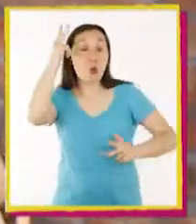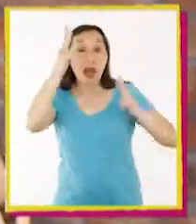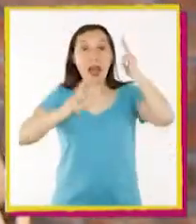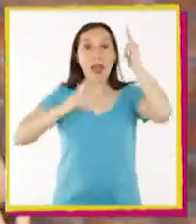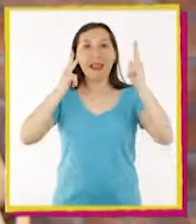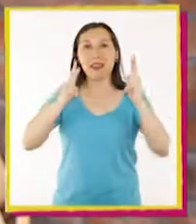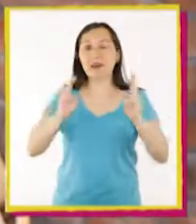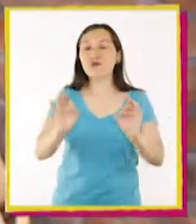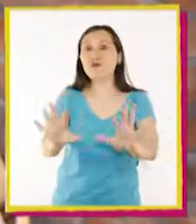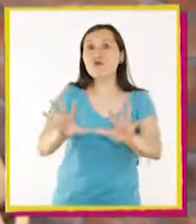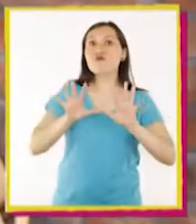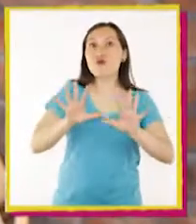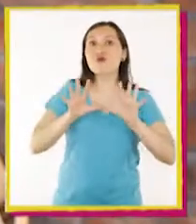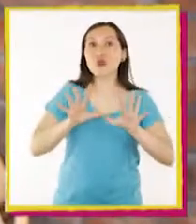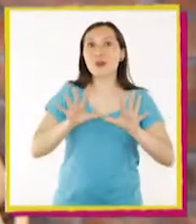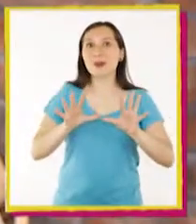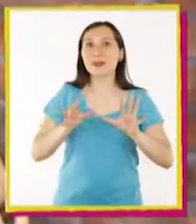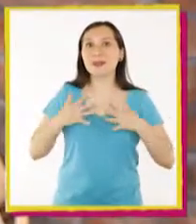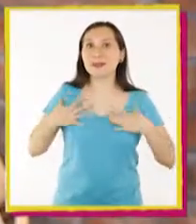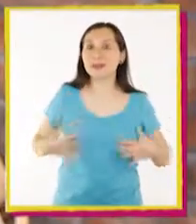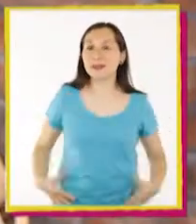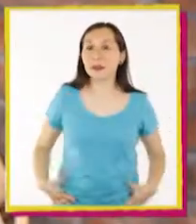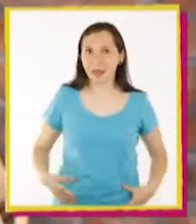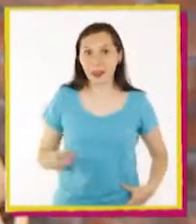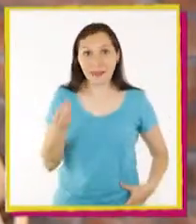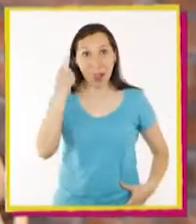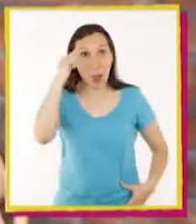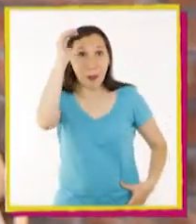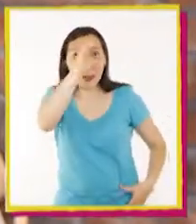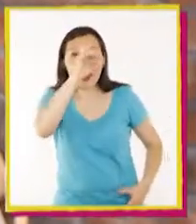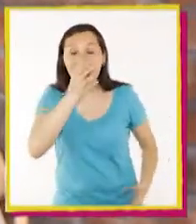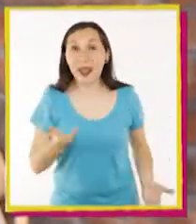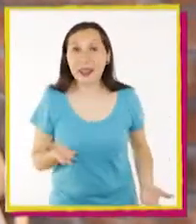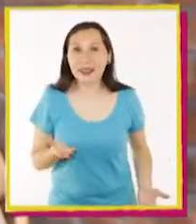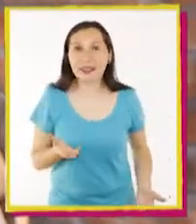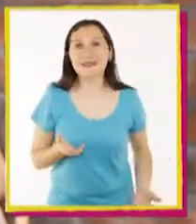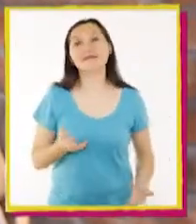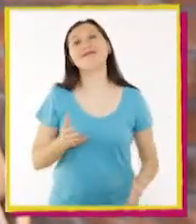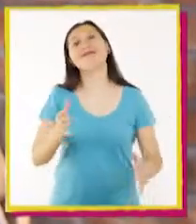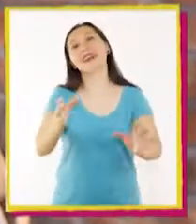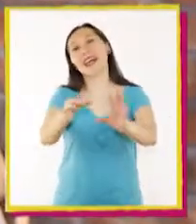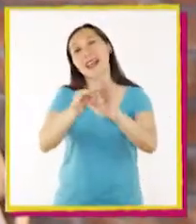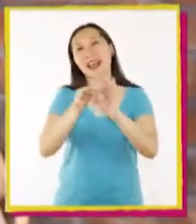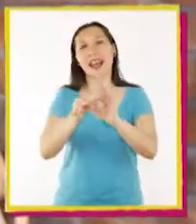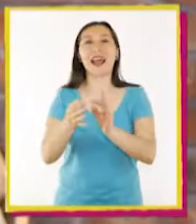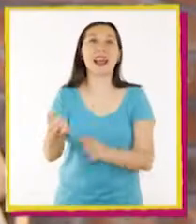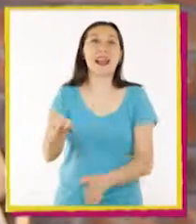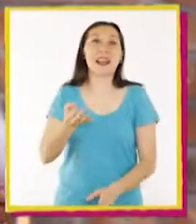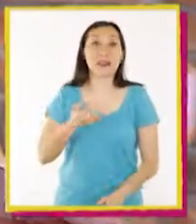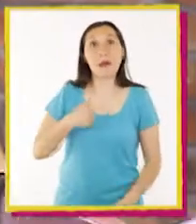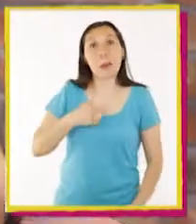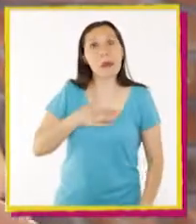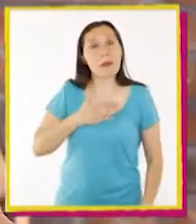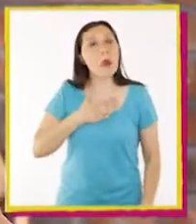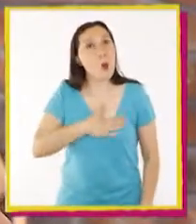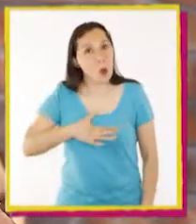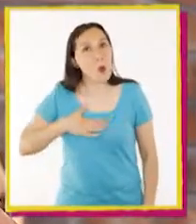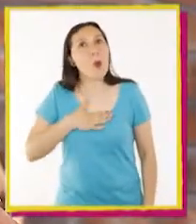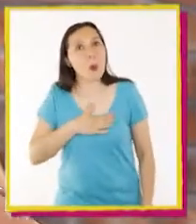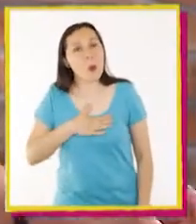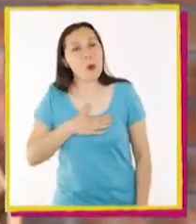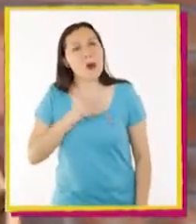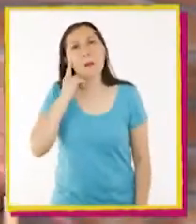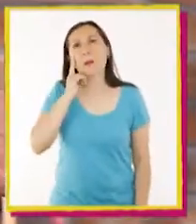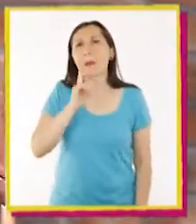tu disfraz la sensación. ¿Qué les pareció? ¡Ay, gracias! A mí también me